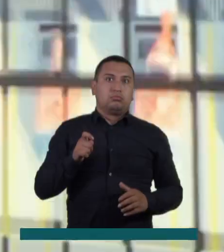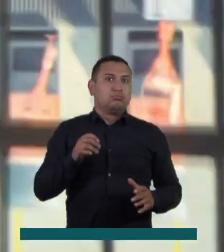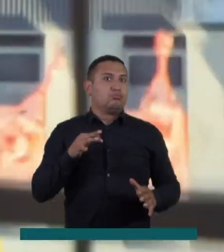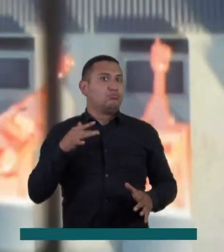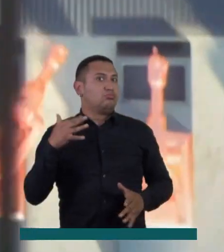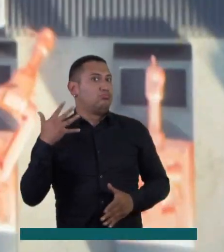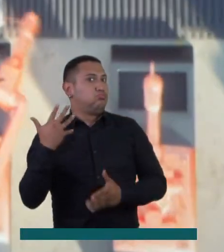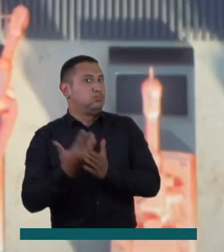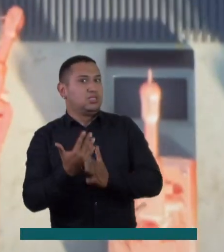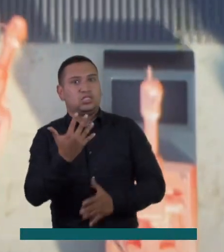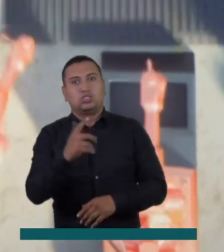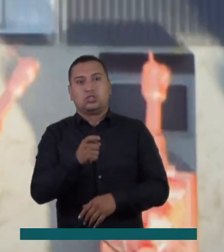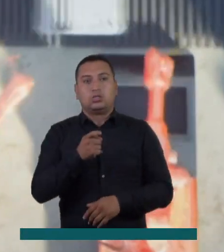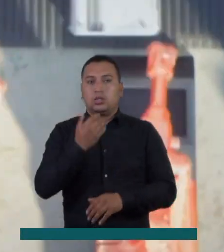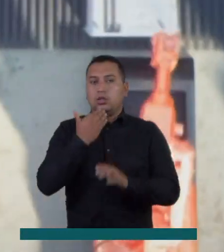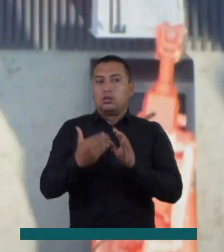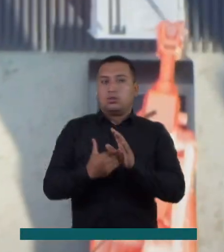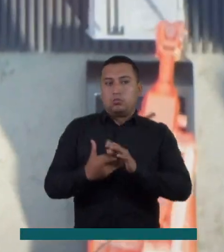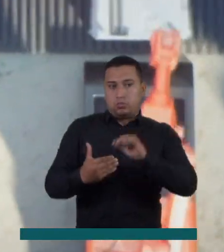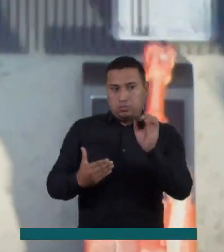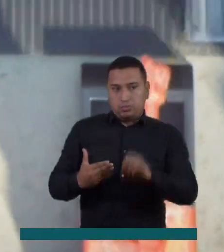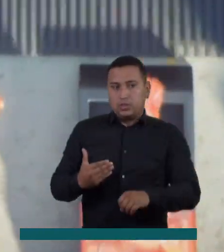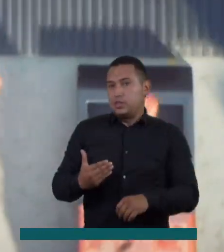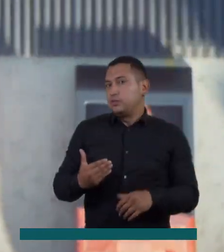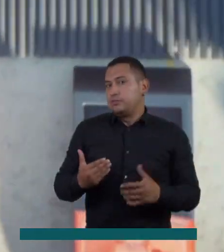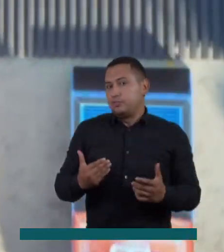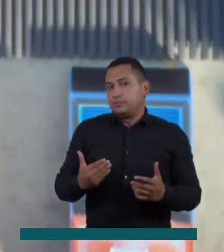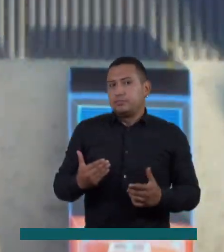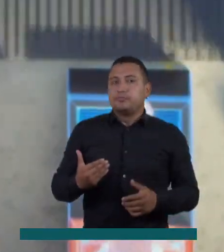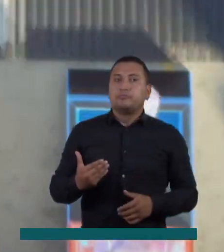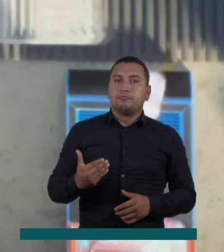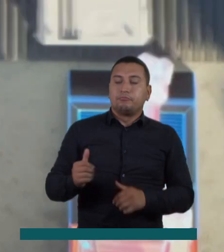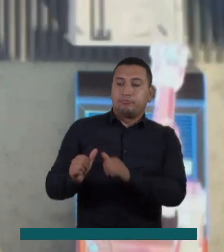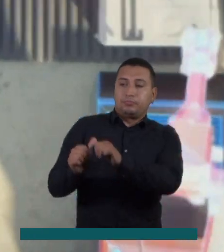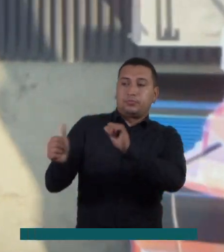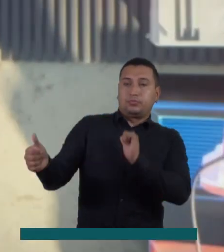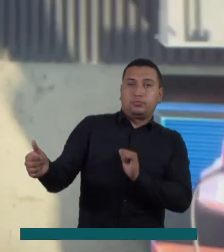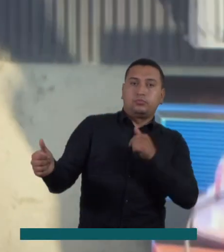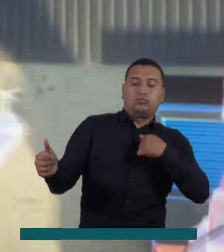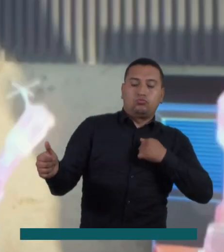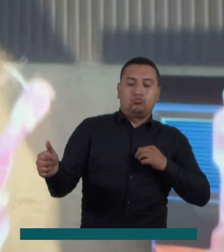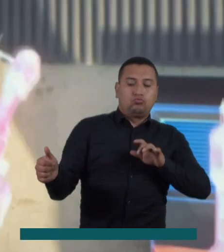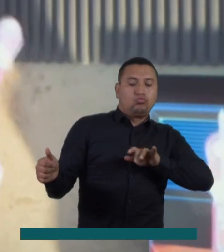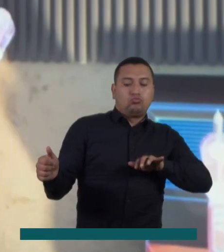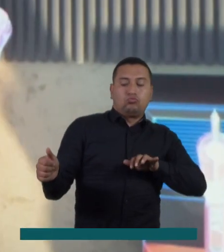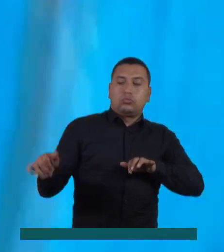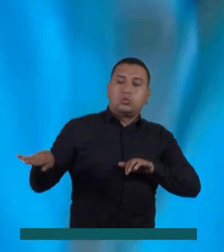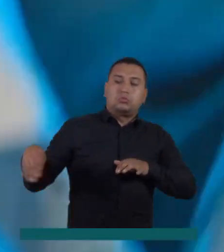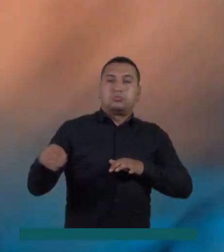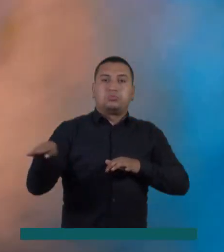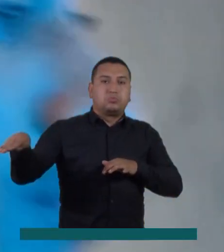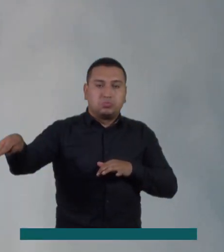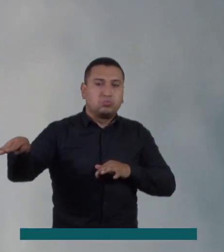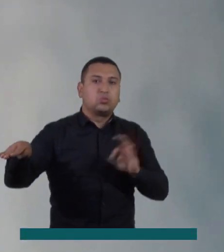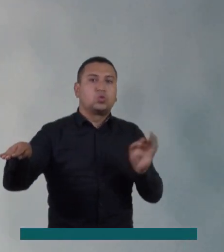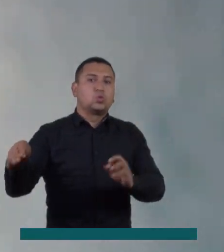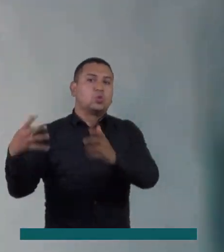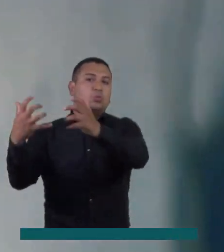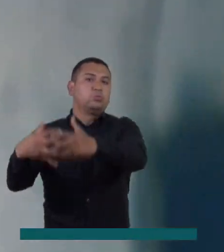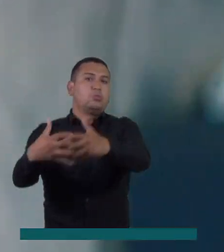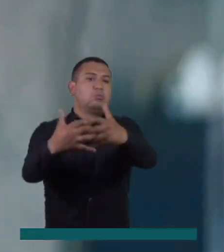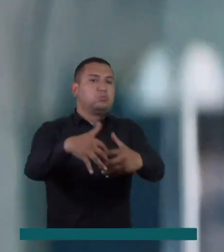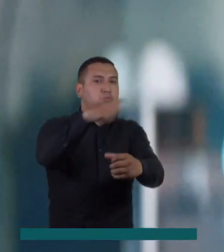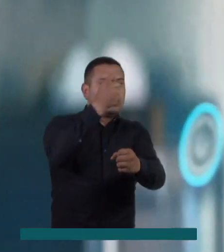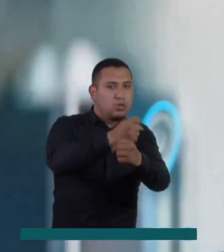que trae el 5G, como realizar intervenciones quirúrgicas teleasistidas, desplegar flotas de vehículos autónomos y automatizar los